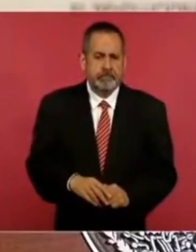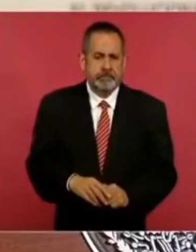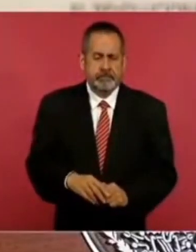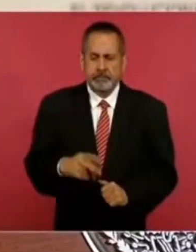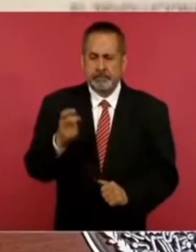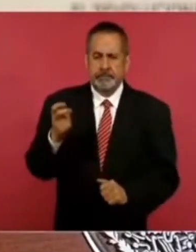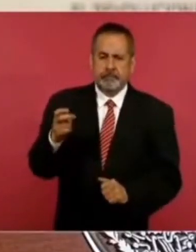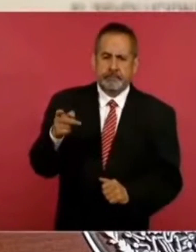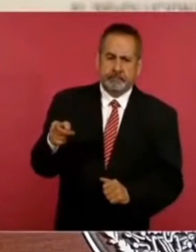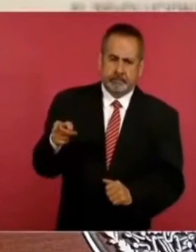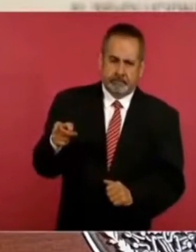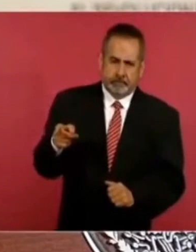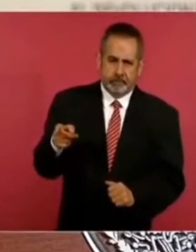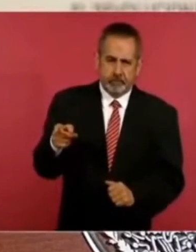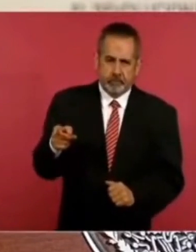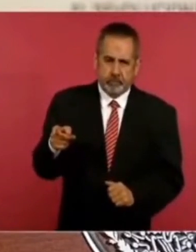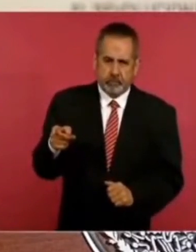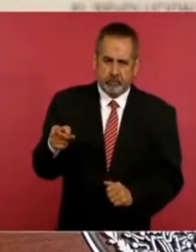este